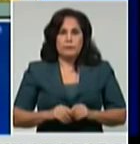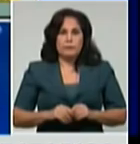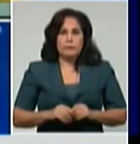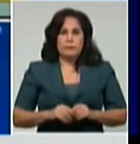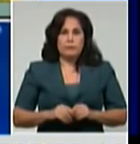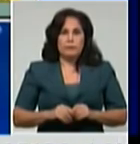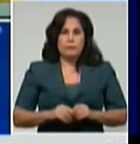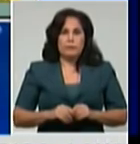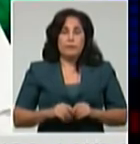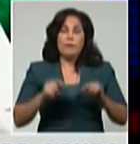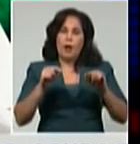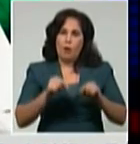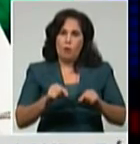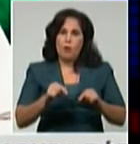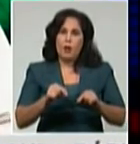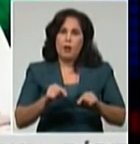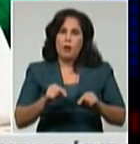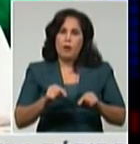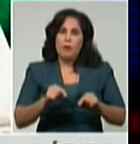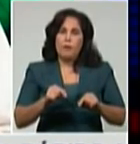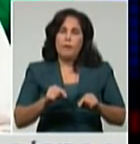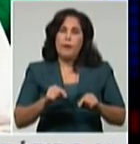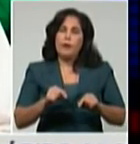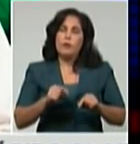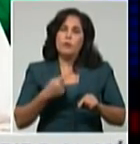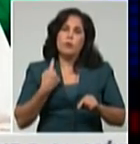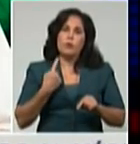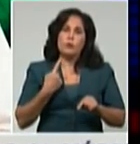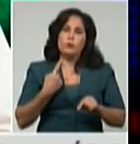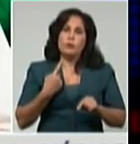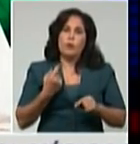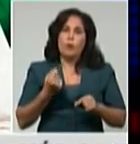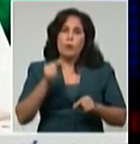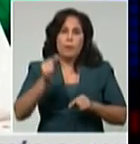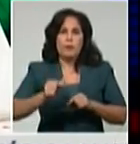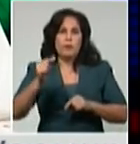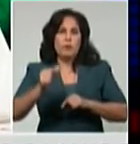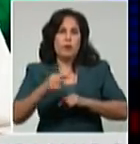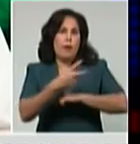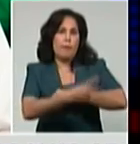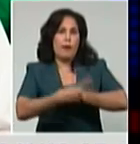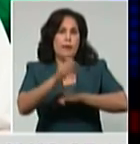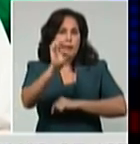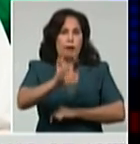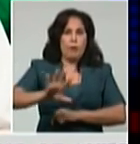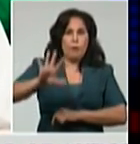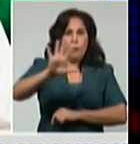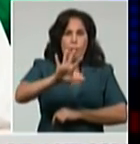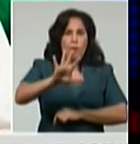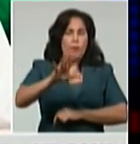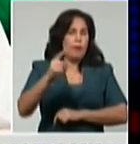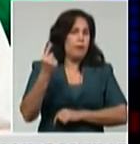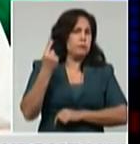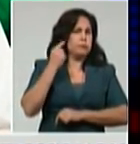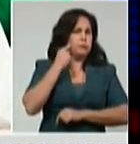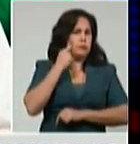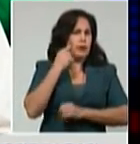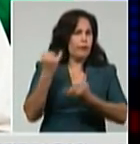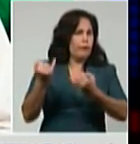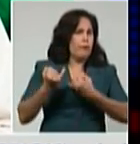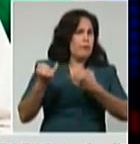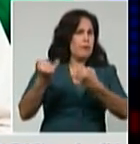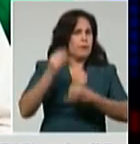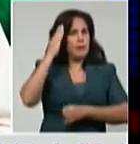Últimamente hemos estado asistiendo a informaciones de países, sobre todo europeos, que, como